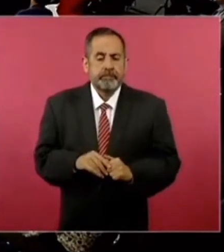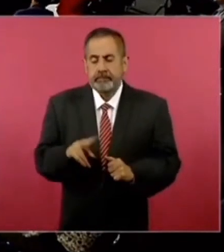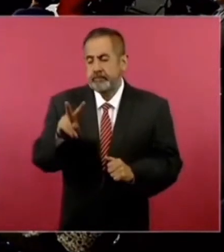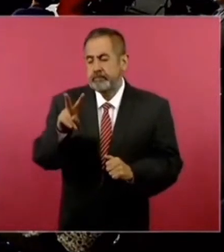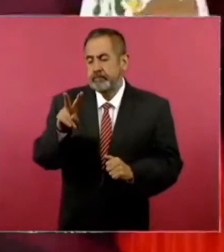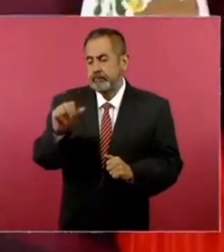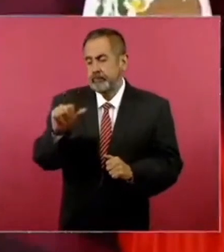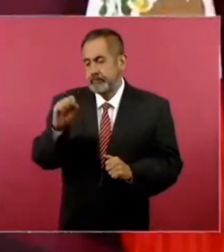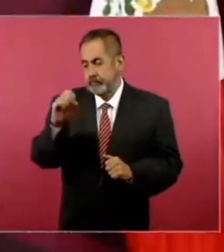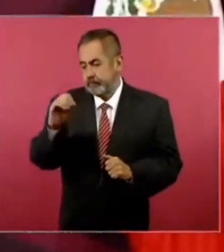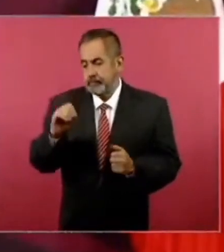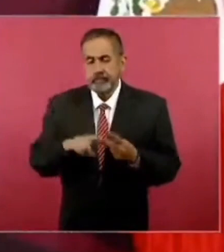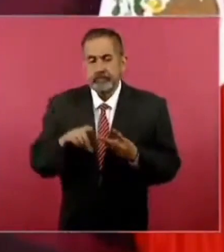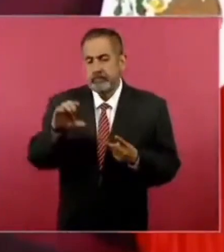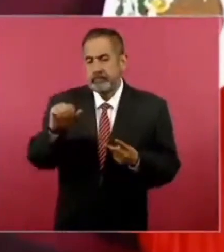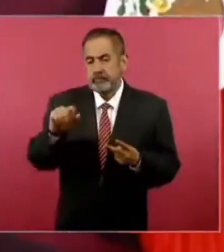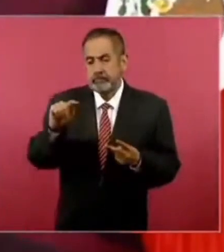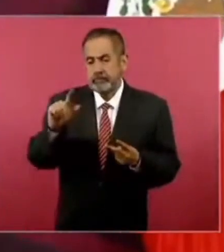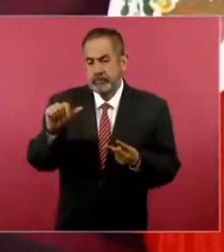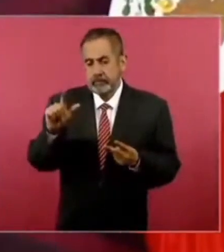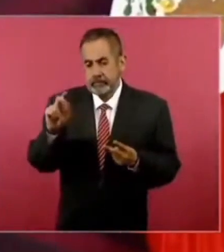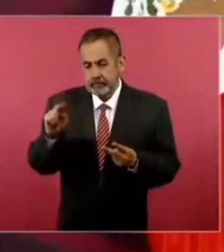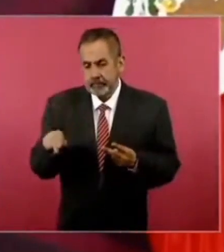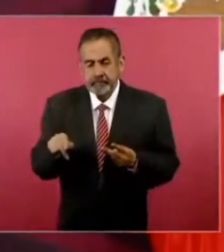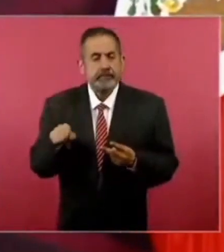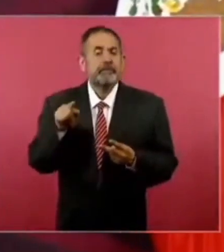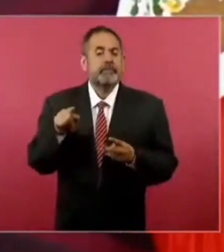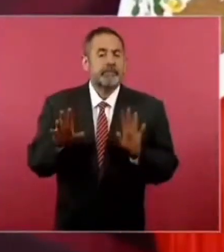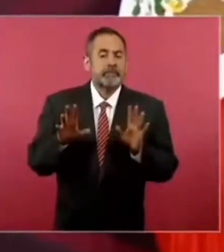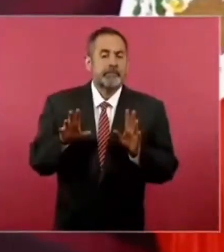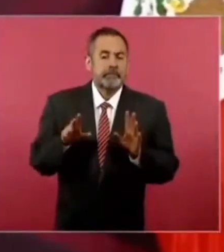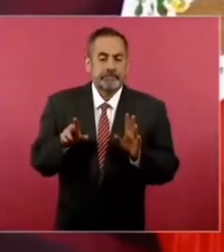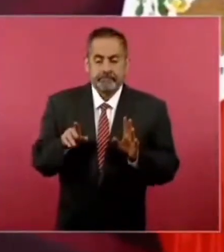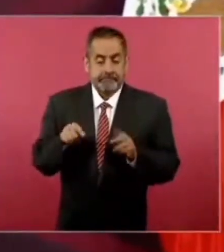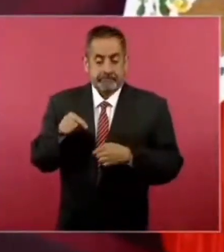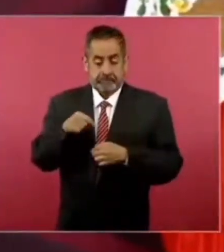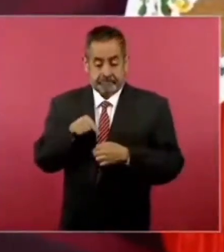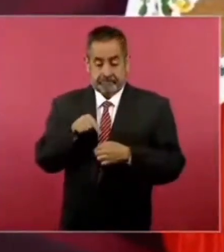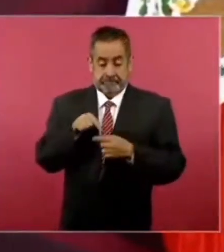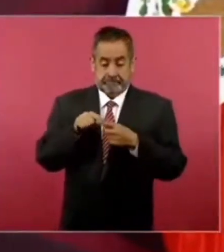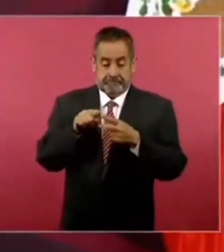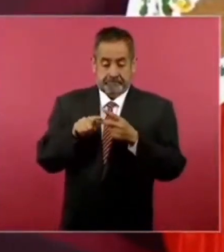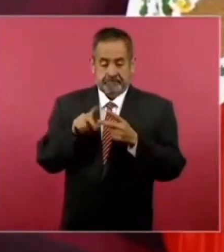vascos, catalanes, que no están de acuerdo